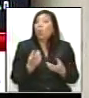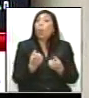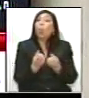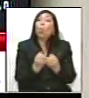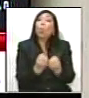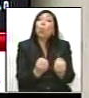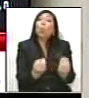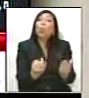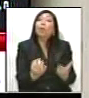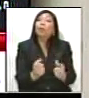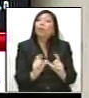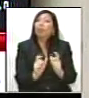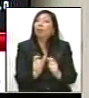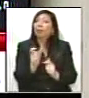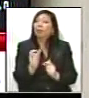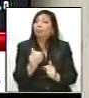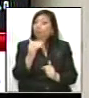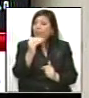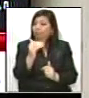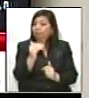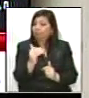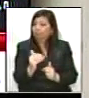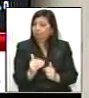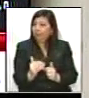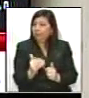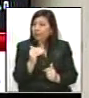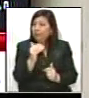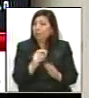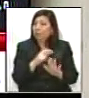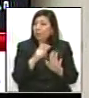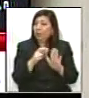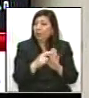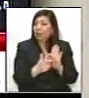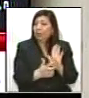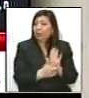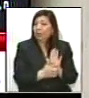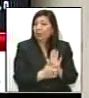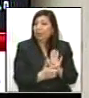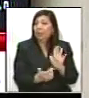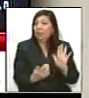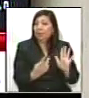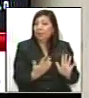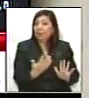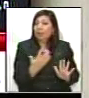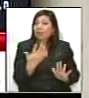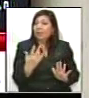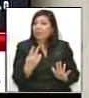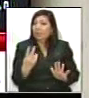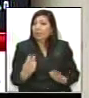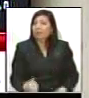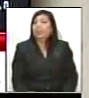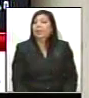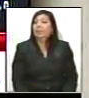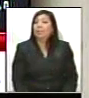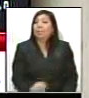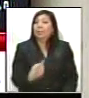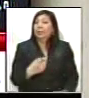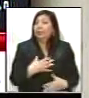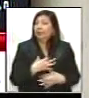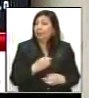para poder poner a votación el proyecto de ley 15 76 que propone declarar de interés nacional